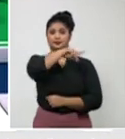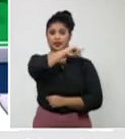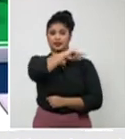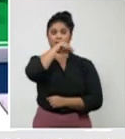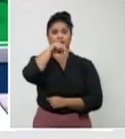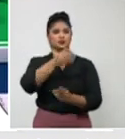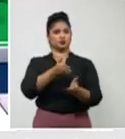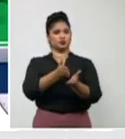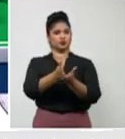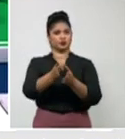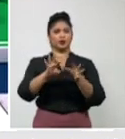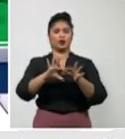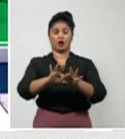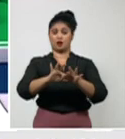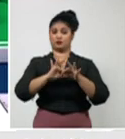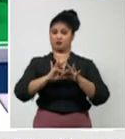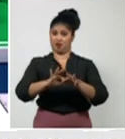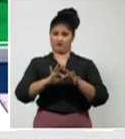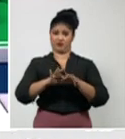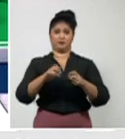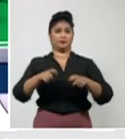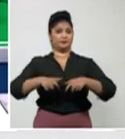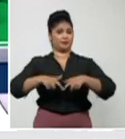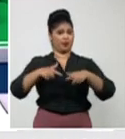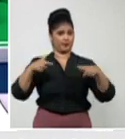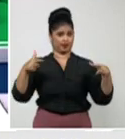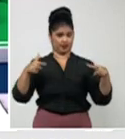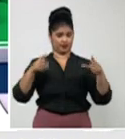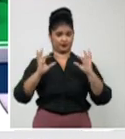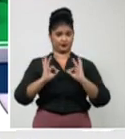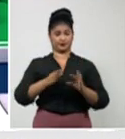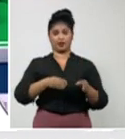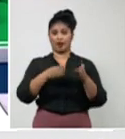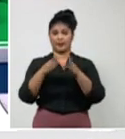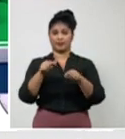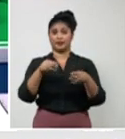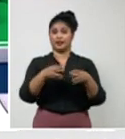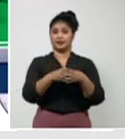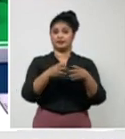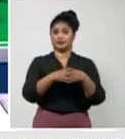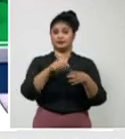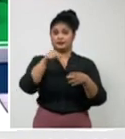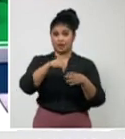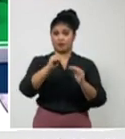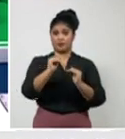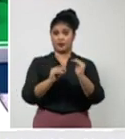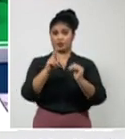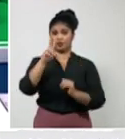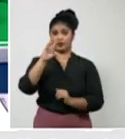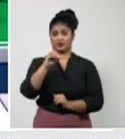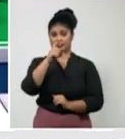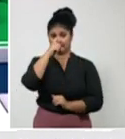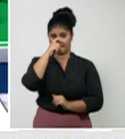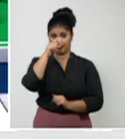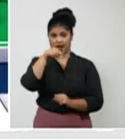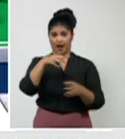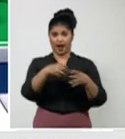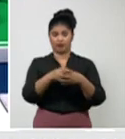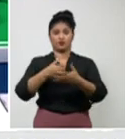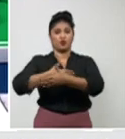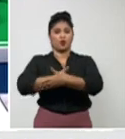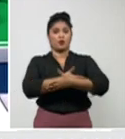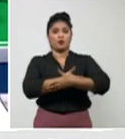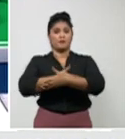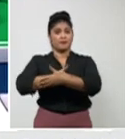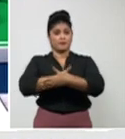muy elevada. En edades pediátricas, de esos 89, 76, más elevada